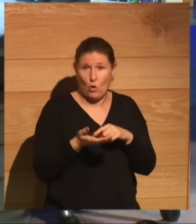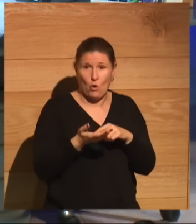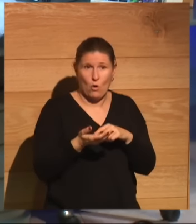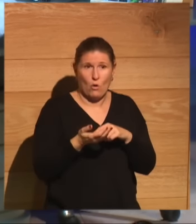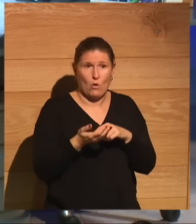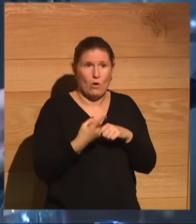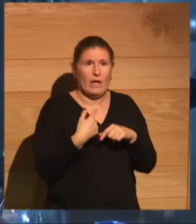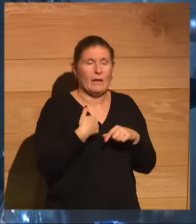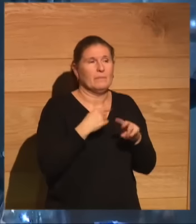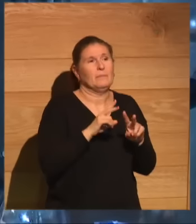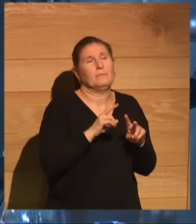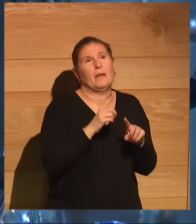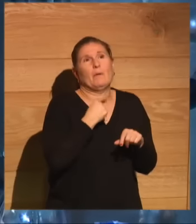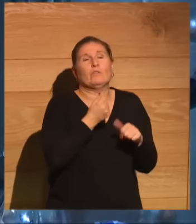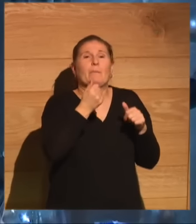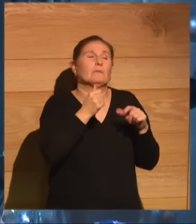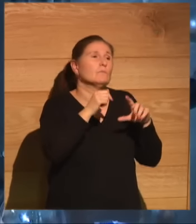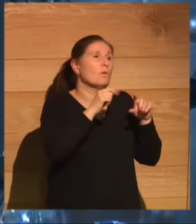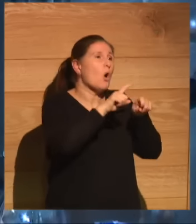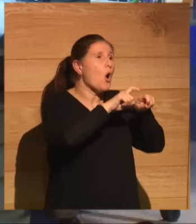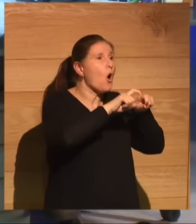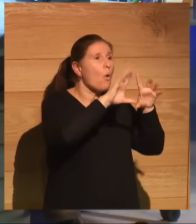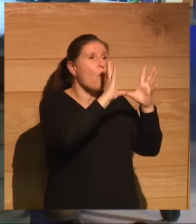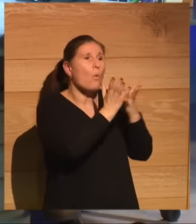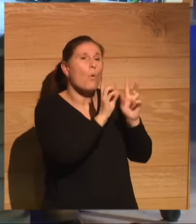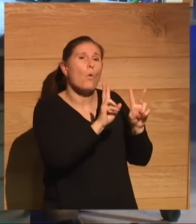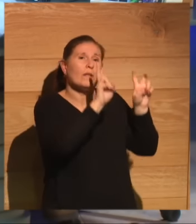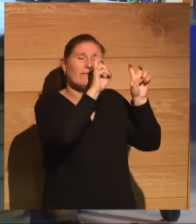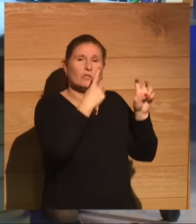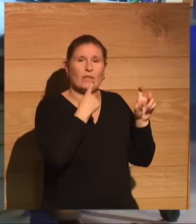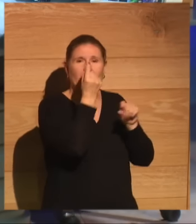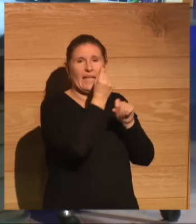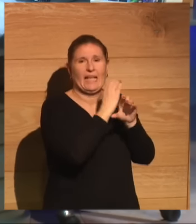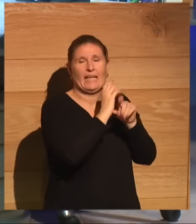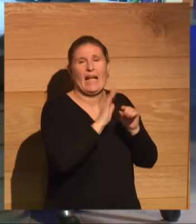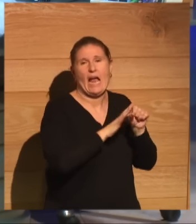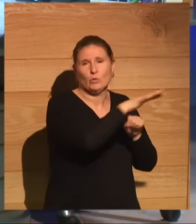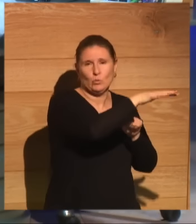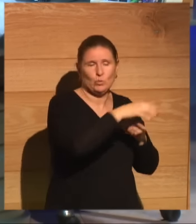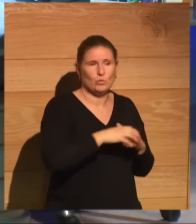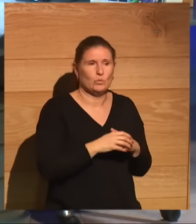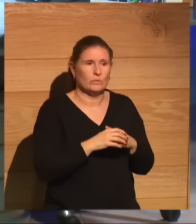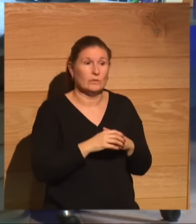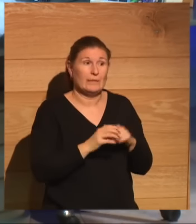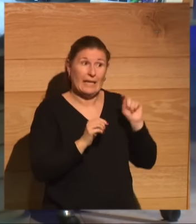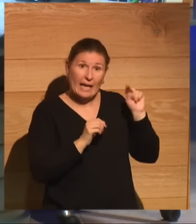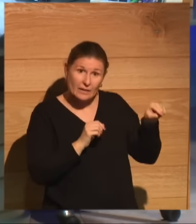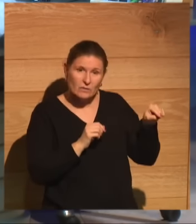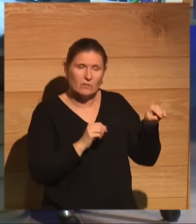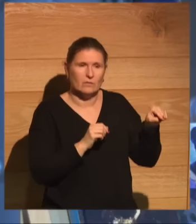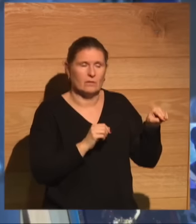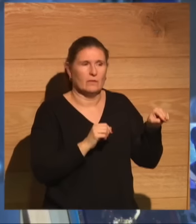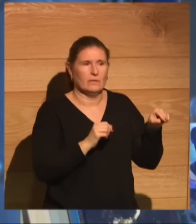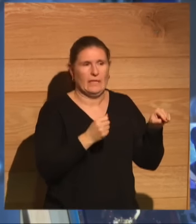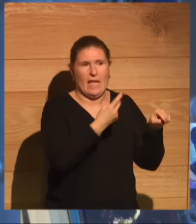decir universo cartuniano. Muy cartuniano. Bien. Y a eso... que vamos a ver en el modo en que trabaja determinados